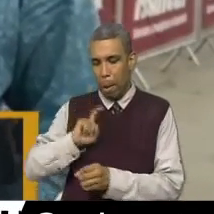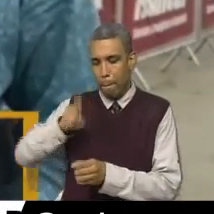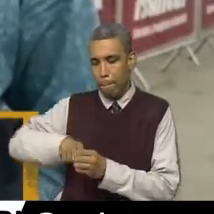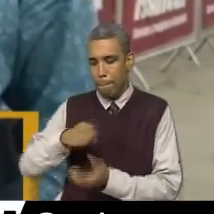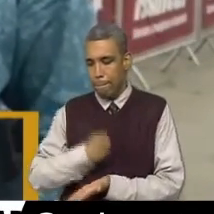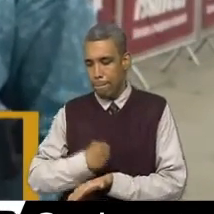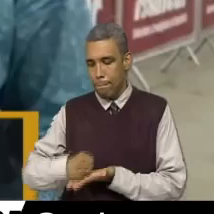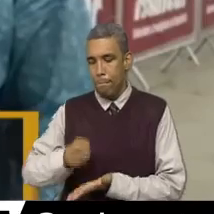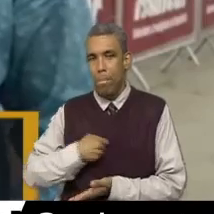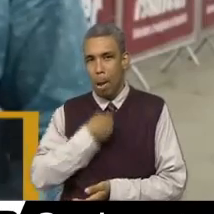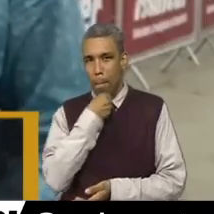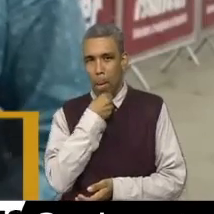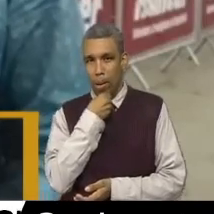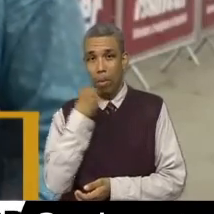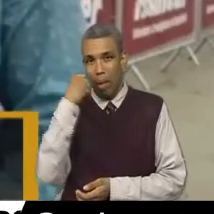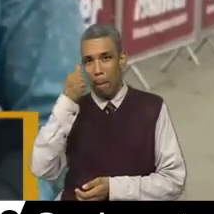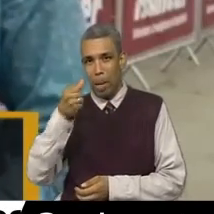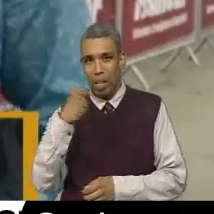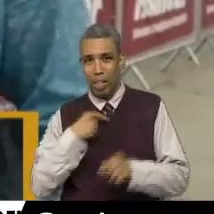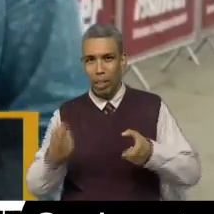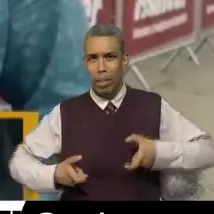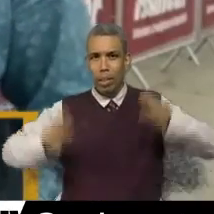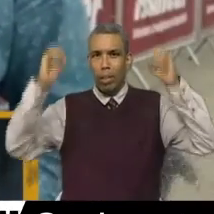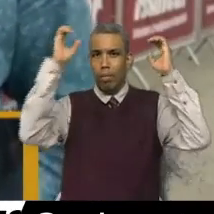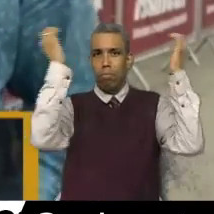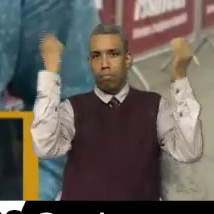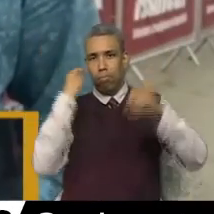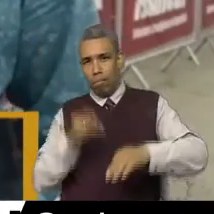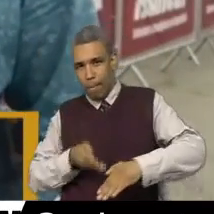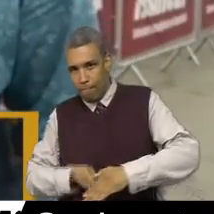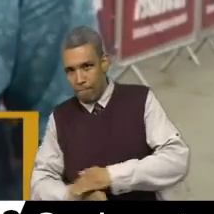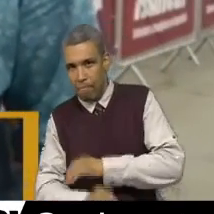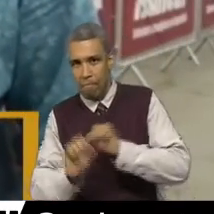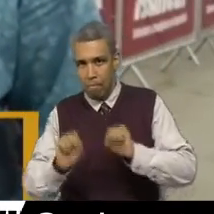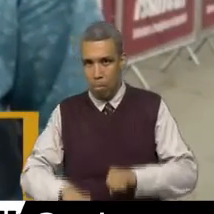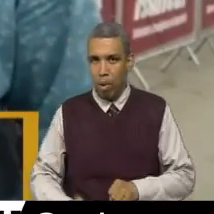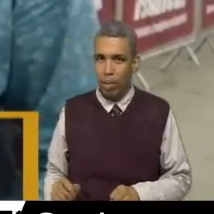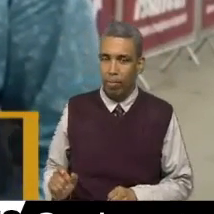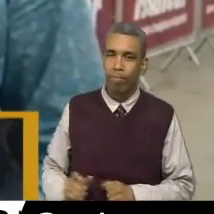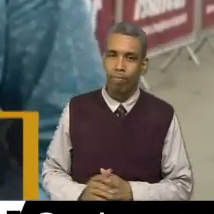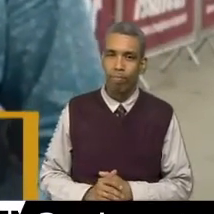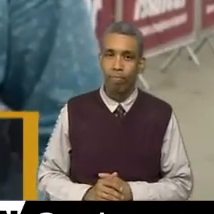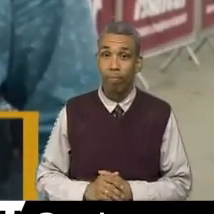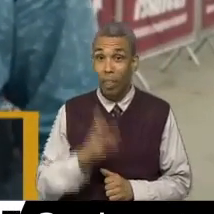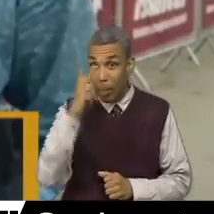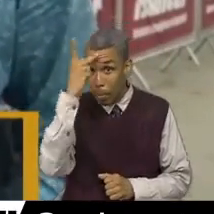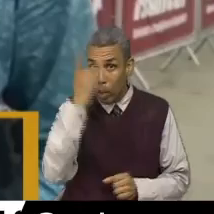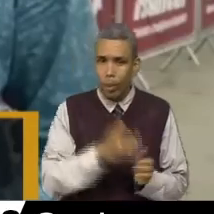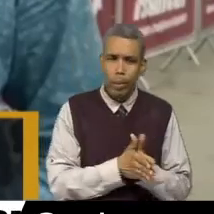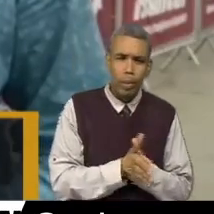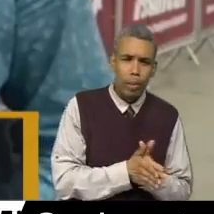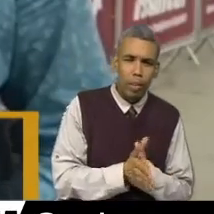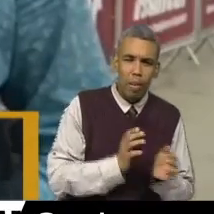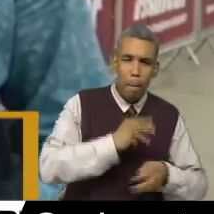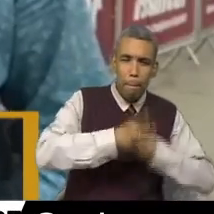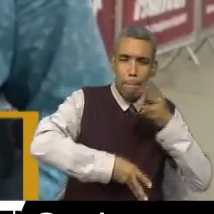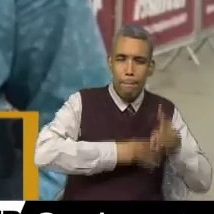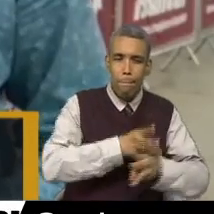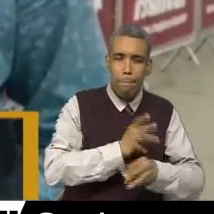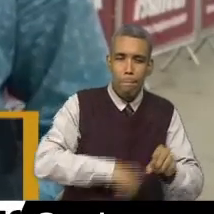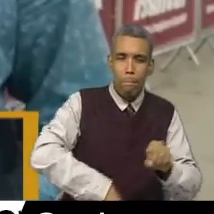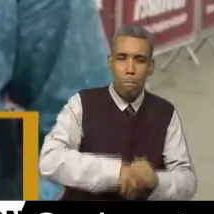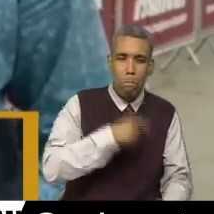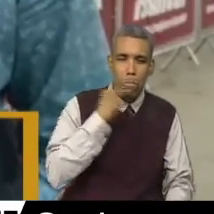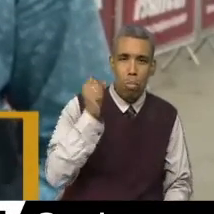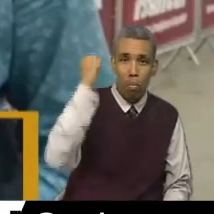Copa Mundo de Rusia 2018. Igualmente, el seleccionado peruano que también sueña con llegar a esta cita orbital. El equipo de